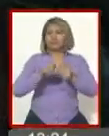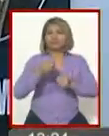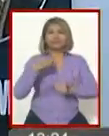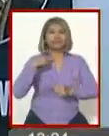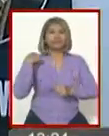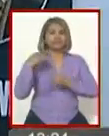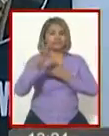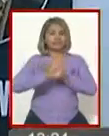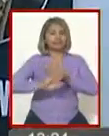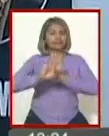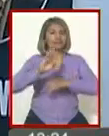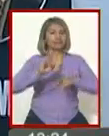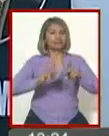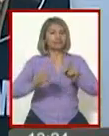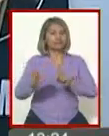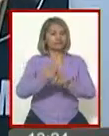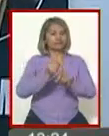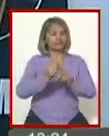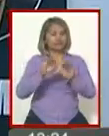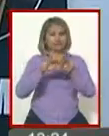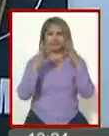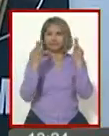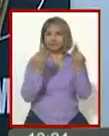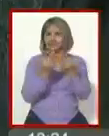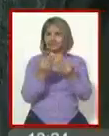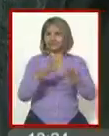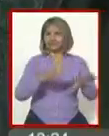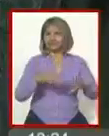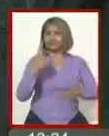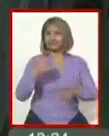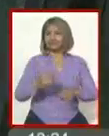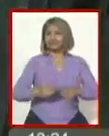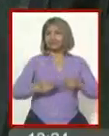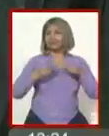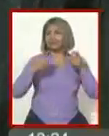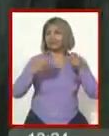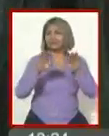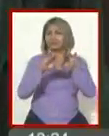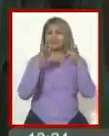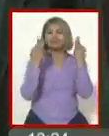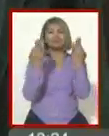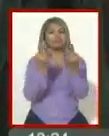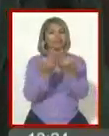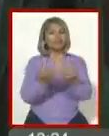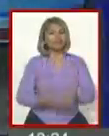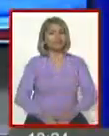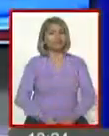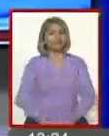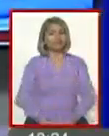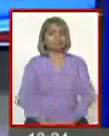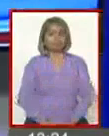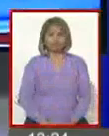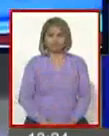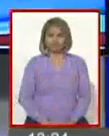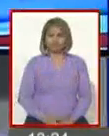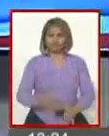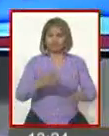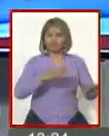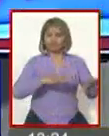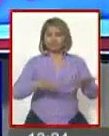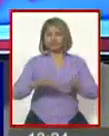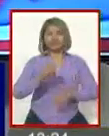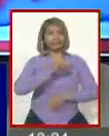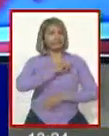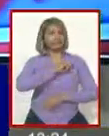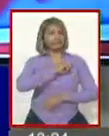clavícula por defender a una víctima de violencia familiar, cuya acción solo fue reconocida por los familiares. Y entre las actividades